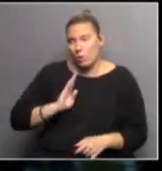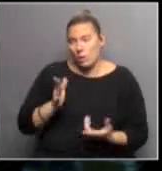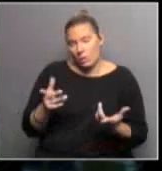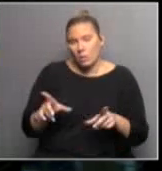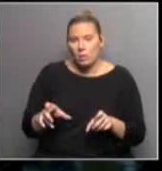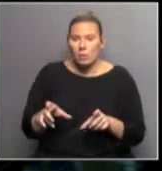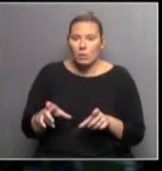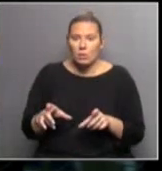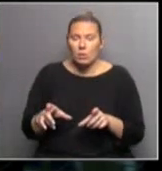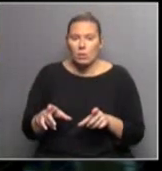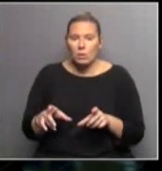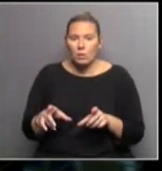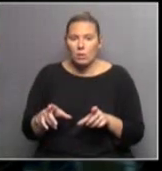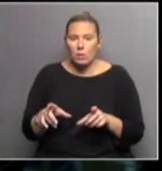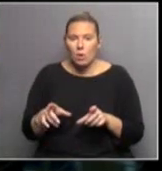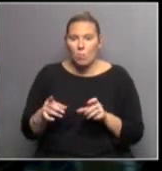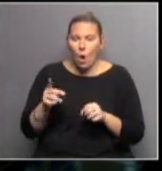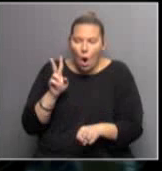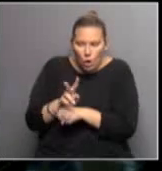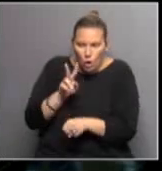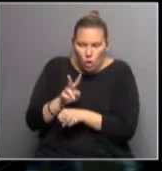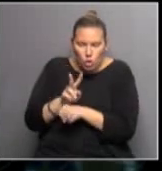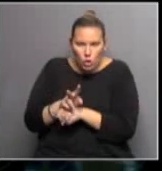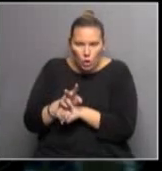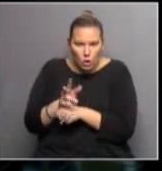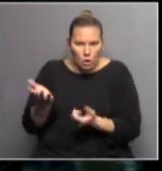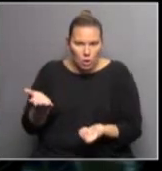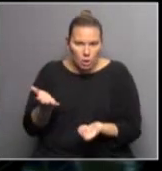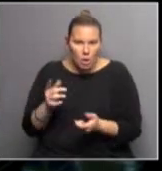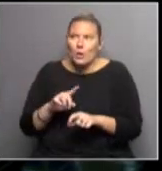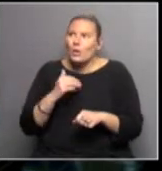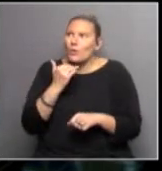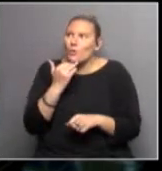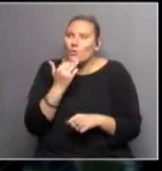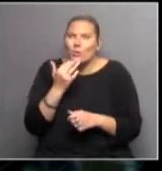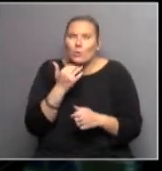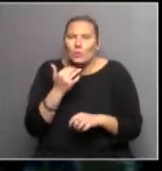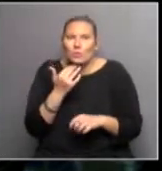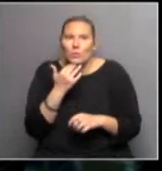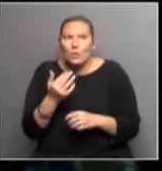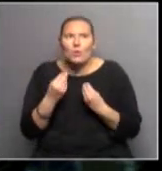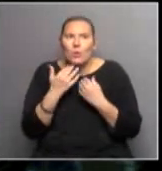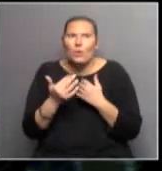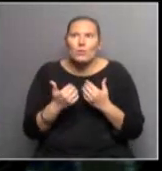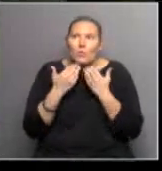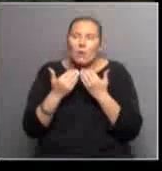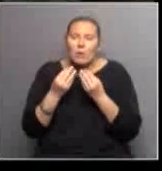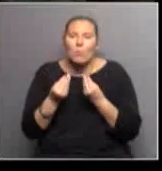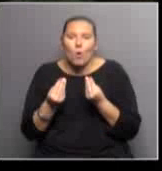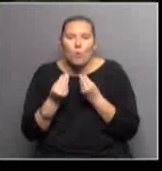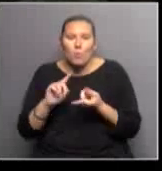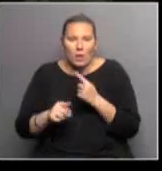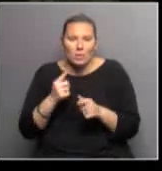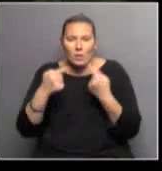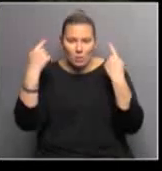supuesto, a través del control y el dominio, ¿no? Es como que no sabemos o nos cuesta mucho vincularnos de otra forma. Por lo